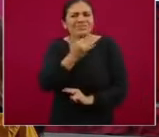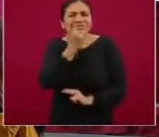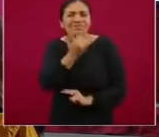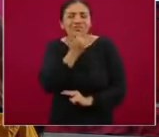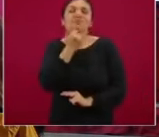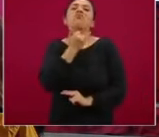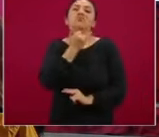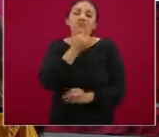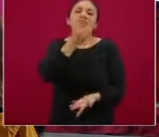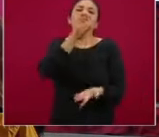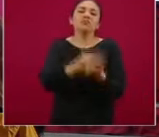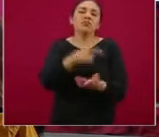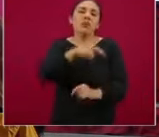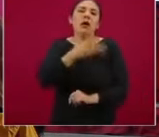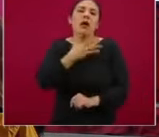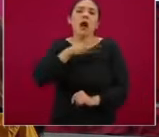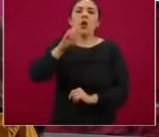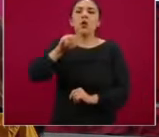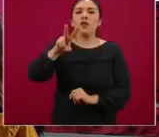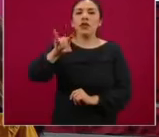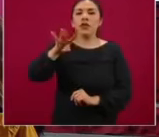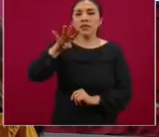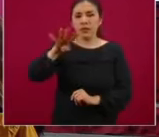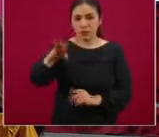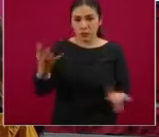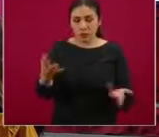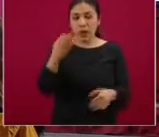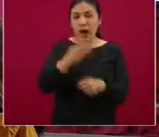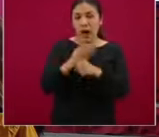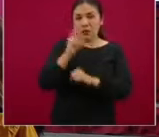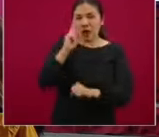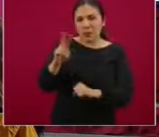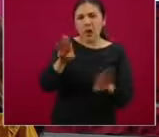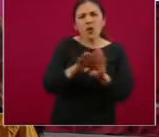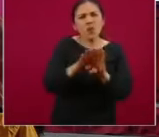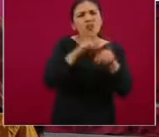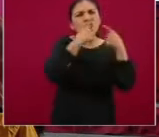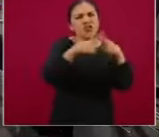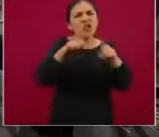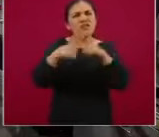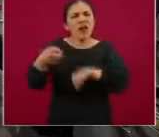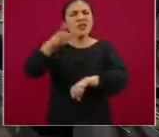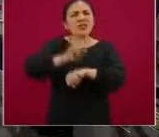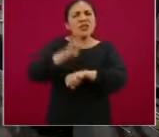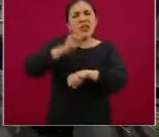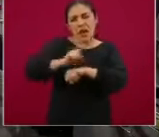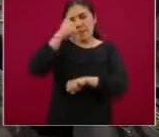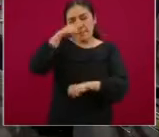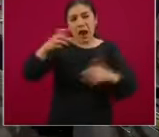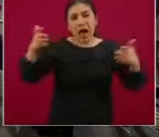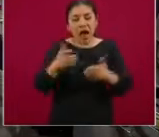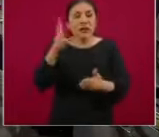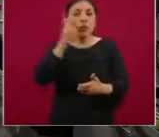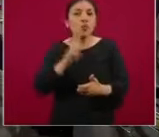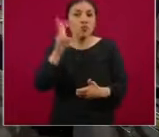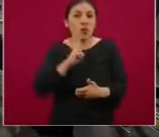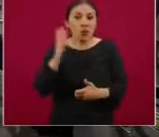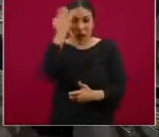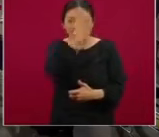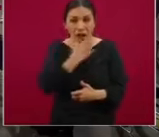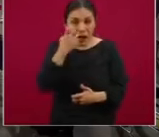un caso de COVID-19. Ahorita que veamos los diferentes días en los cuales se recomienda la toma de la